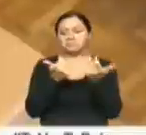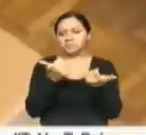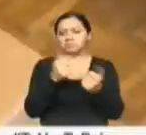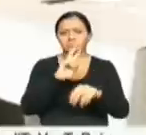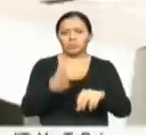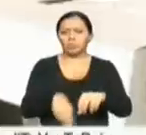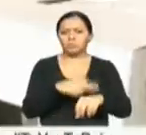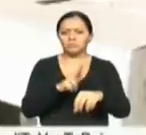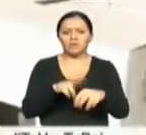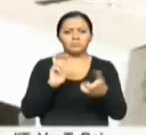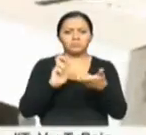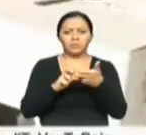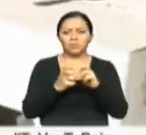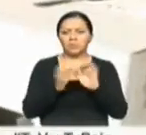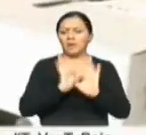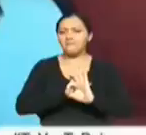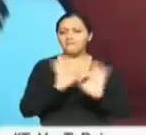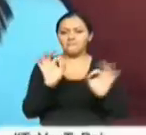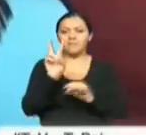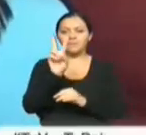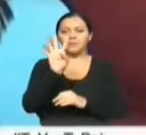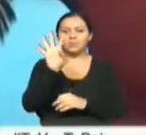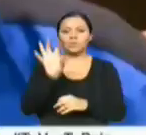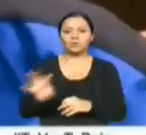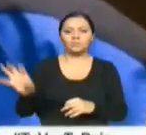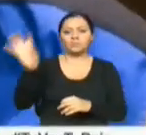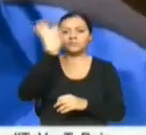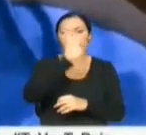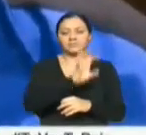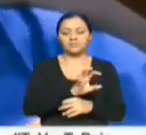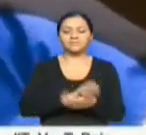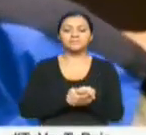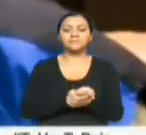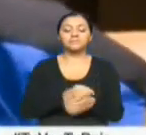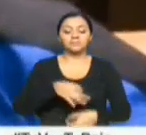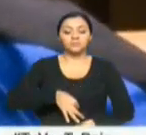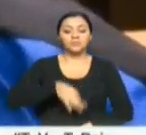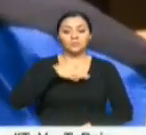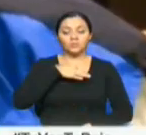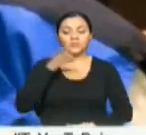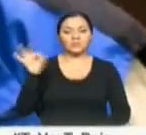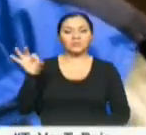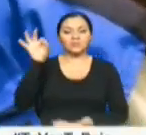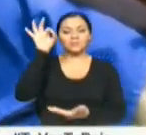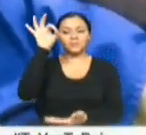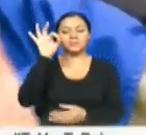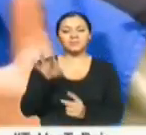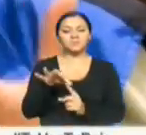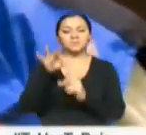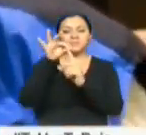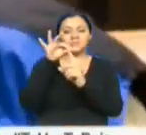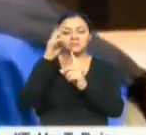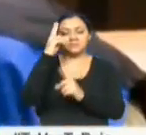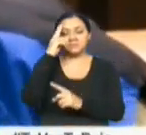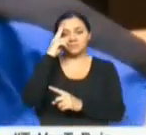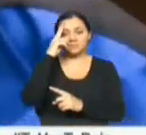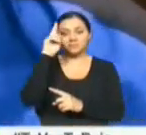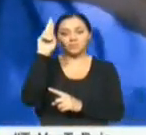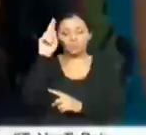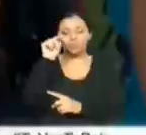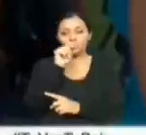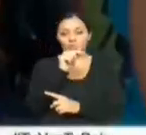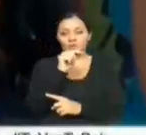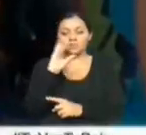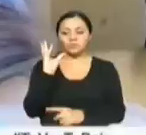con total normalidad en las 24 provincias del país. José Mujica, representante especial de la misión electoral de la Unión de